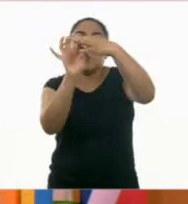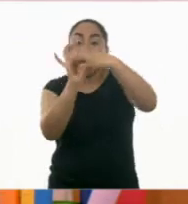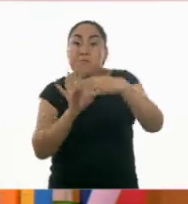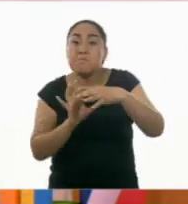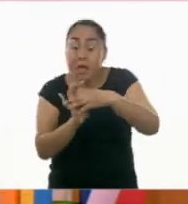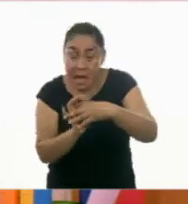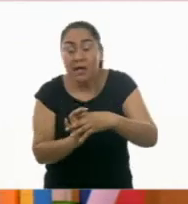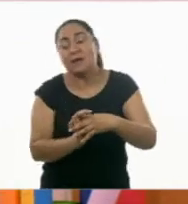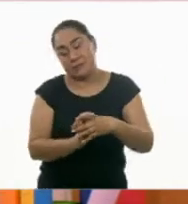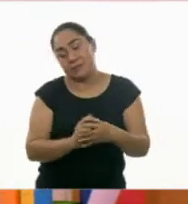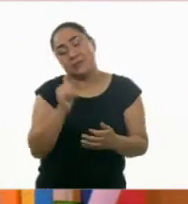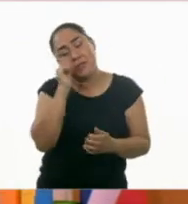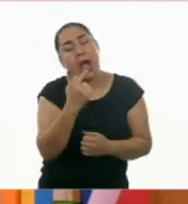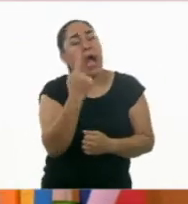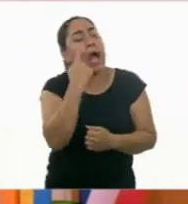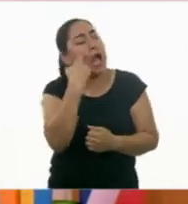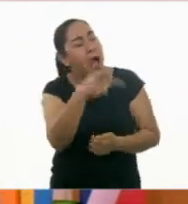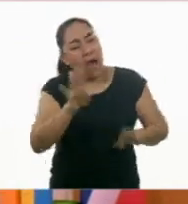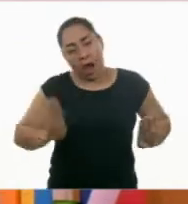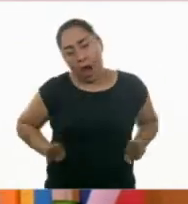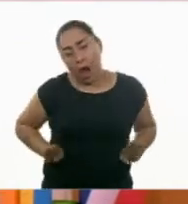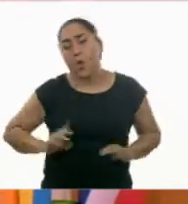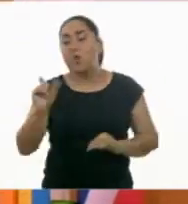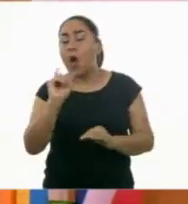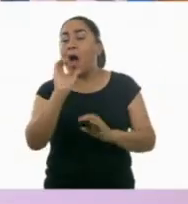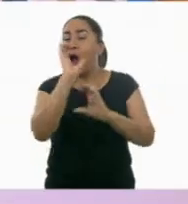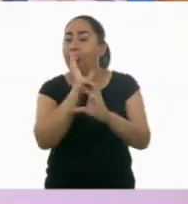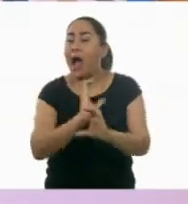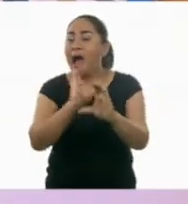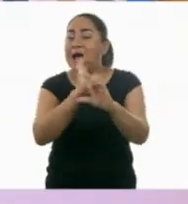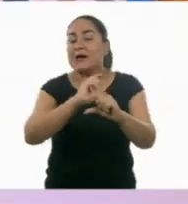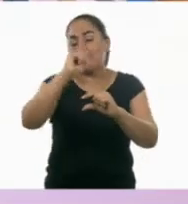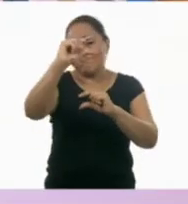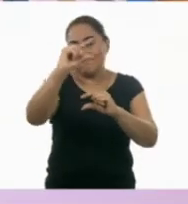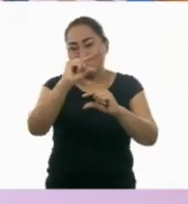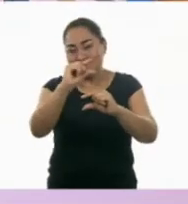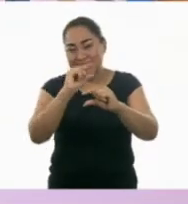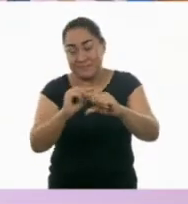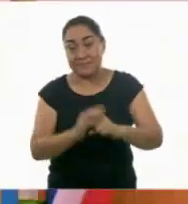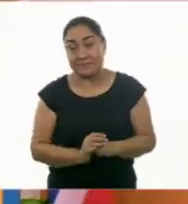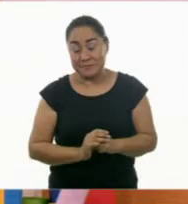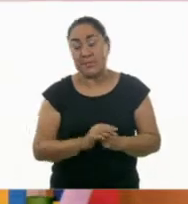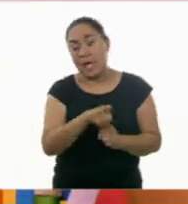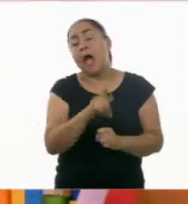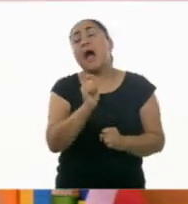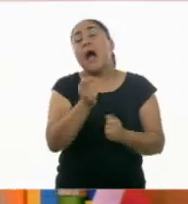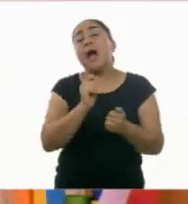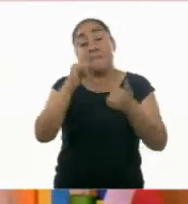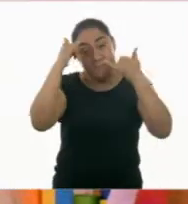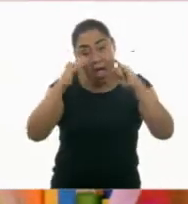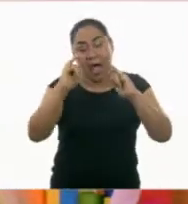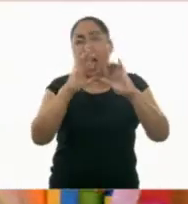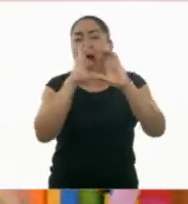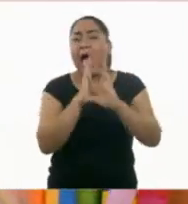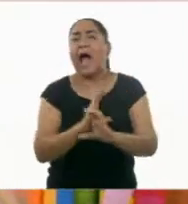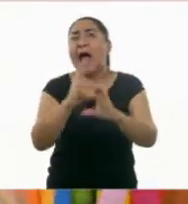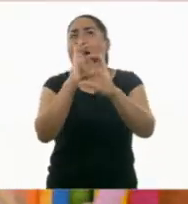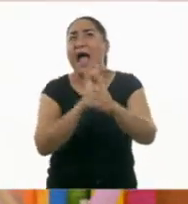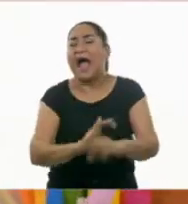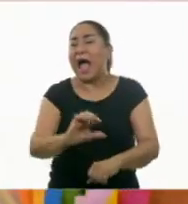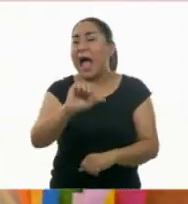que la utilizamos mucho en las canciones. Y bueno, cantaba con A para poder entonar la canción con